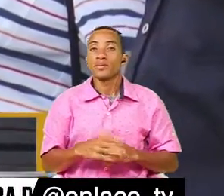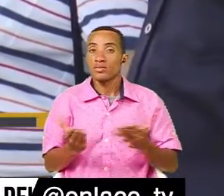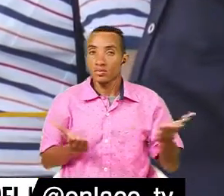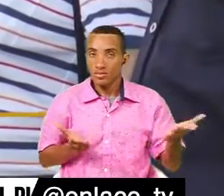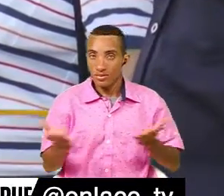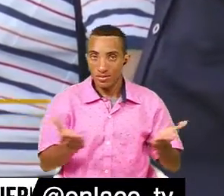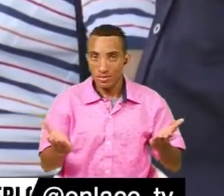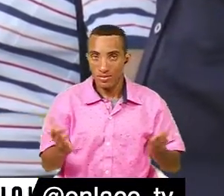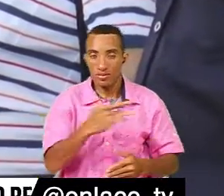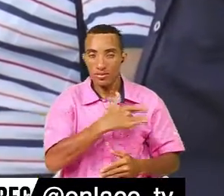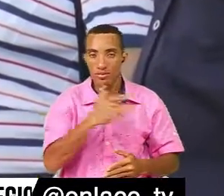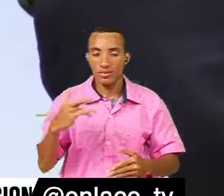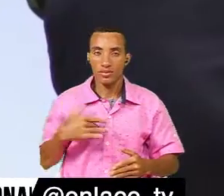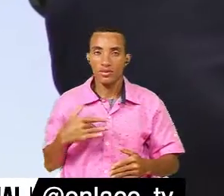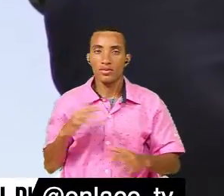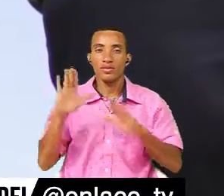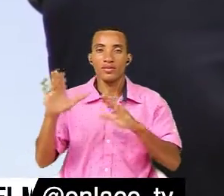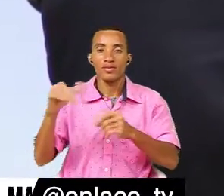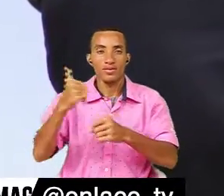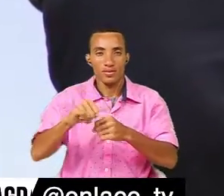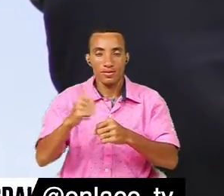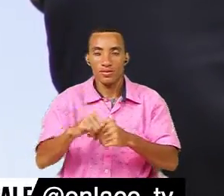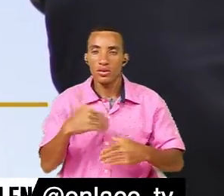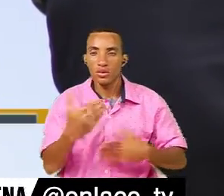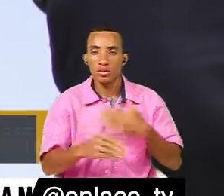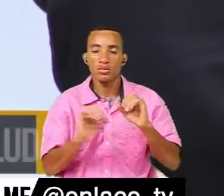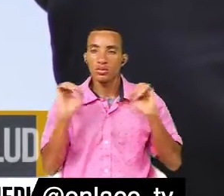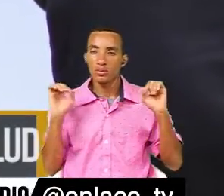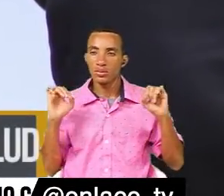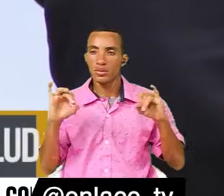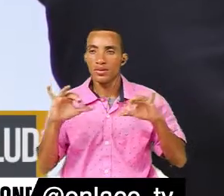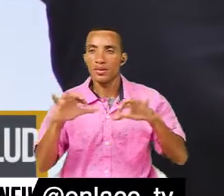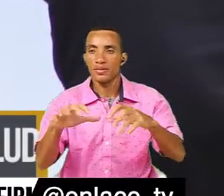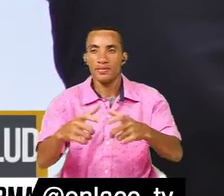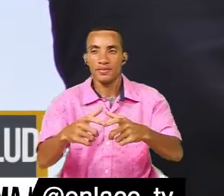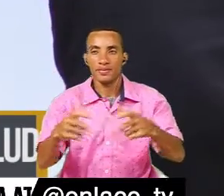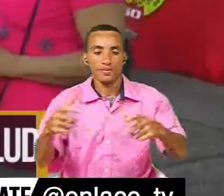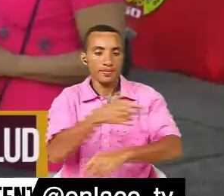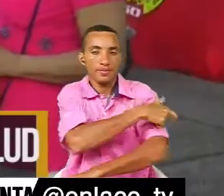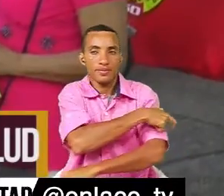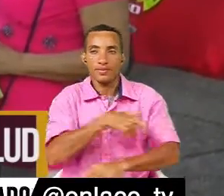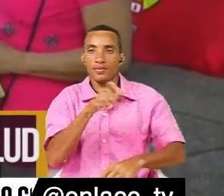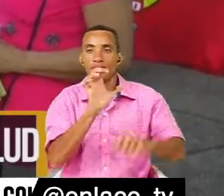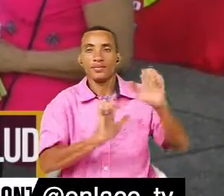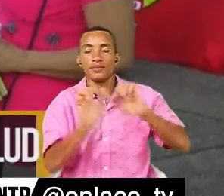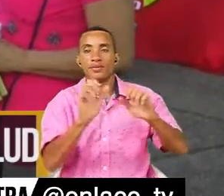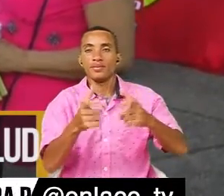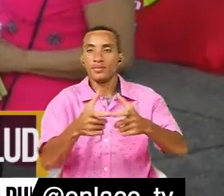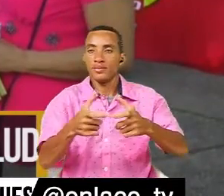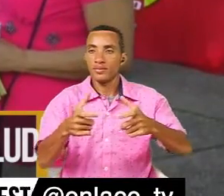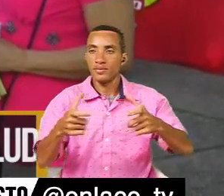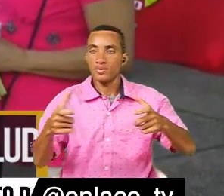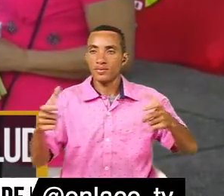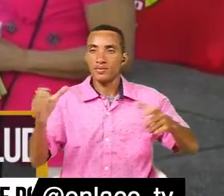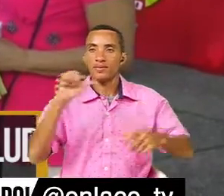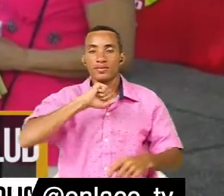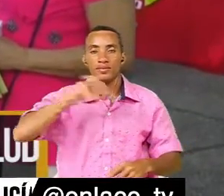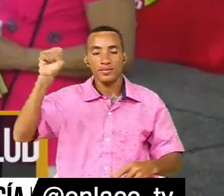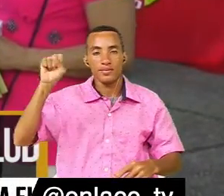de salud por parte de Ecopetrol. Poco a poco fueron llegando integrantes del Comité de Defensa de la Estatal Petrolera, dirigentes del abuso,